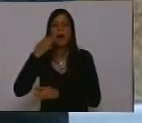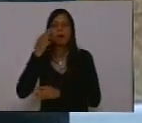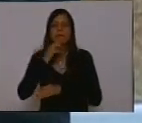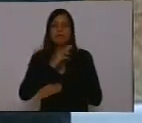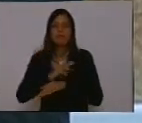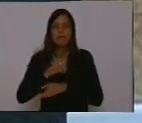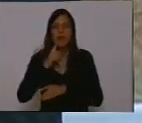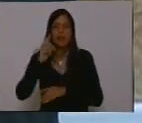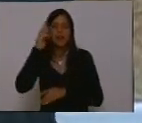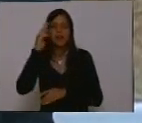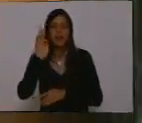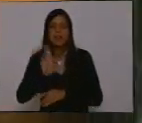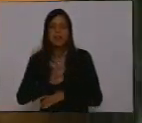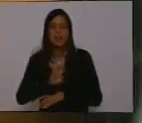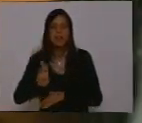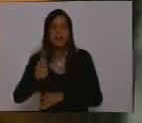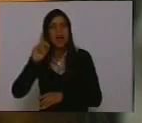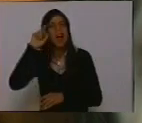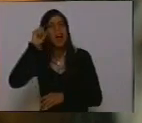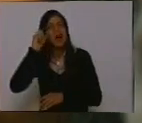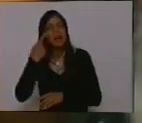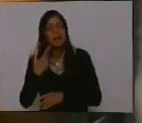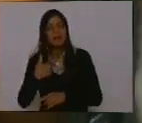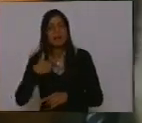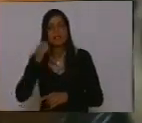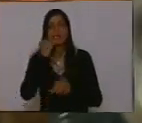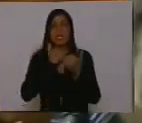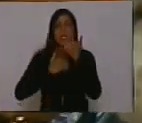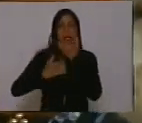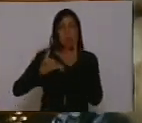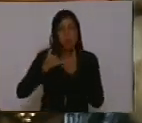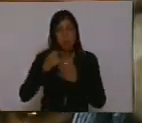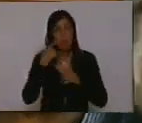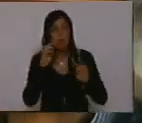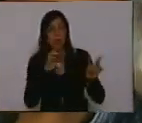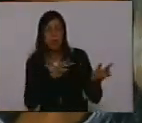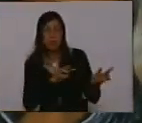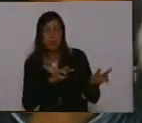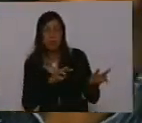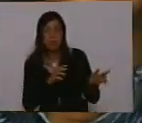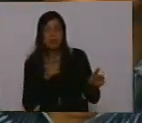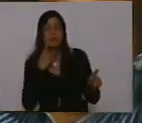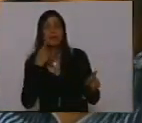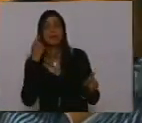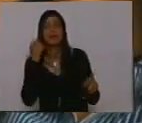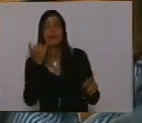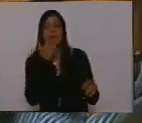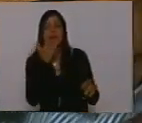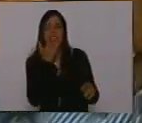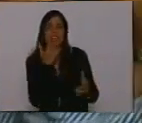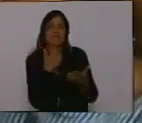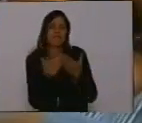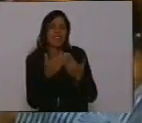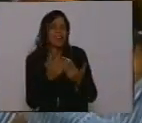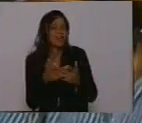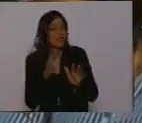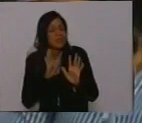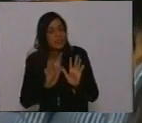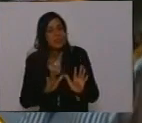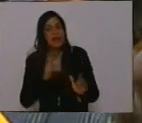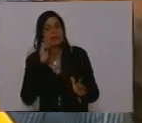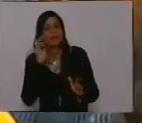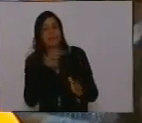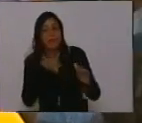que no los repitan, y menos en nuestras pocas virtudes. Pero que pensemos